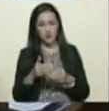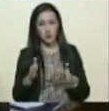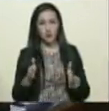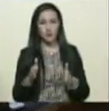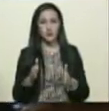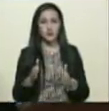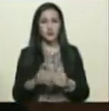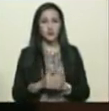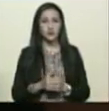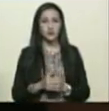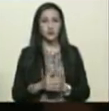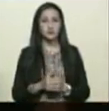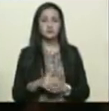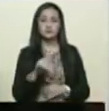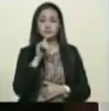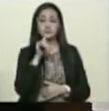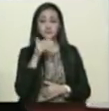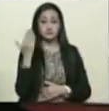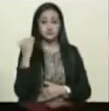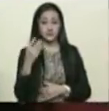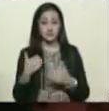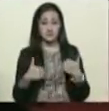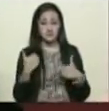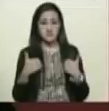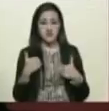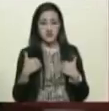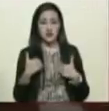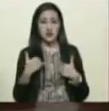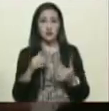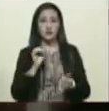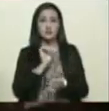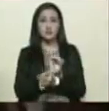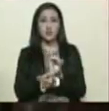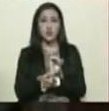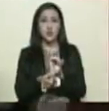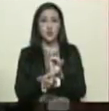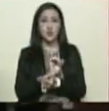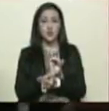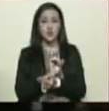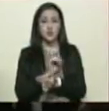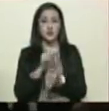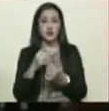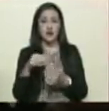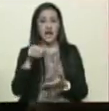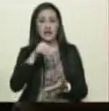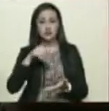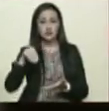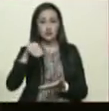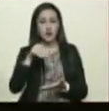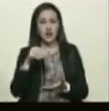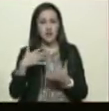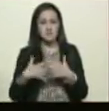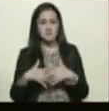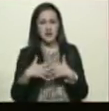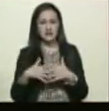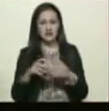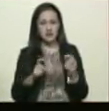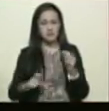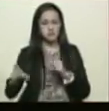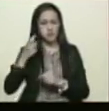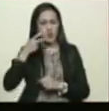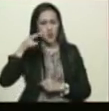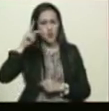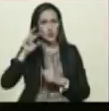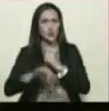informado entonces quien el pasado miércoles fueron detenidas los accionistas de la caridad río turbio por facturar con sobreprecios sus